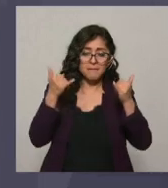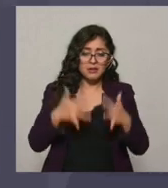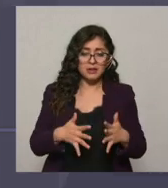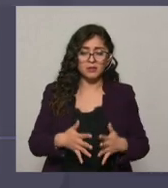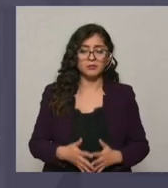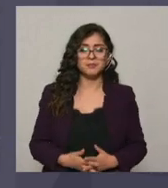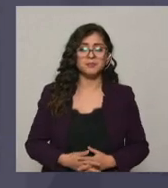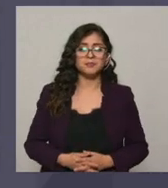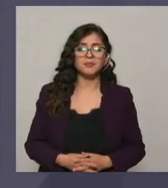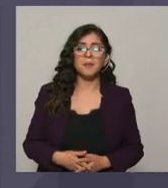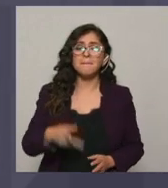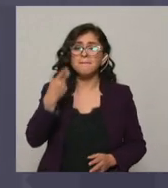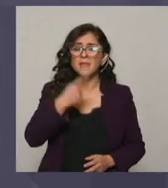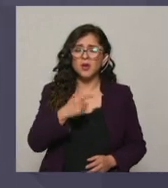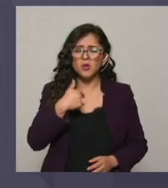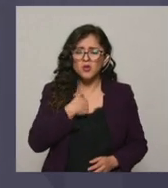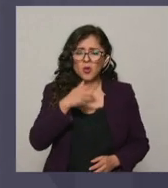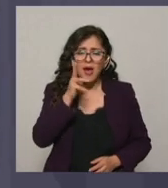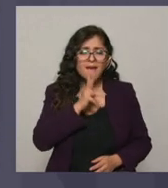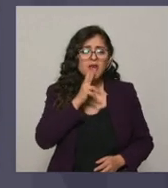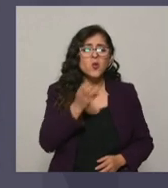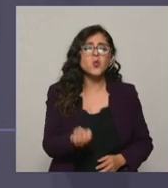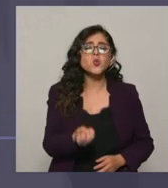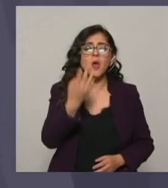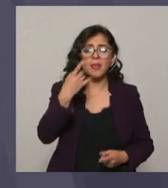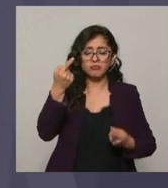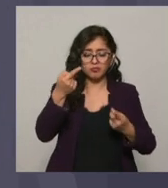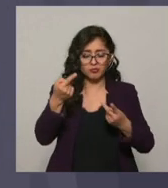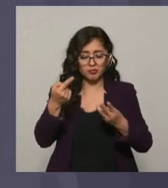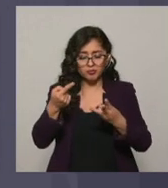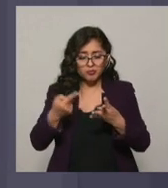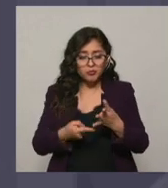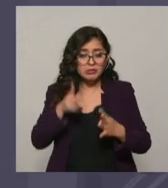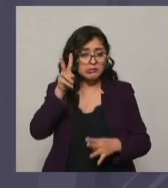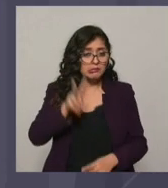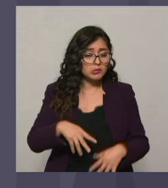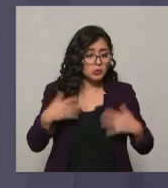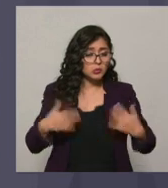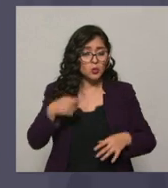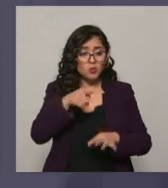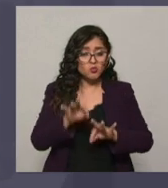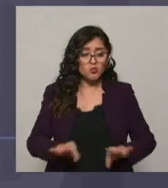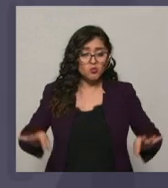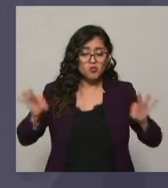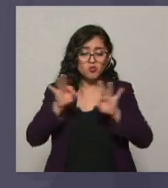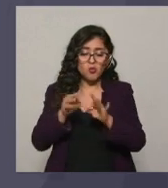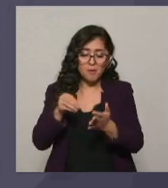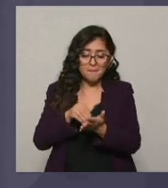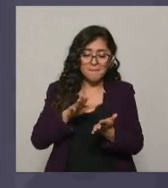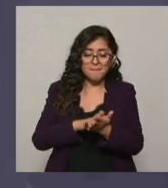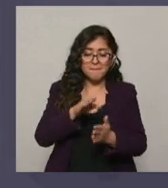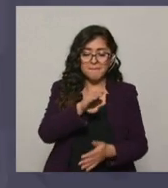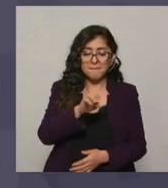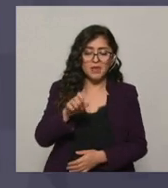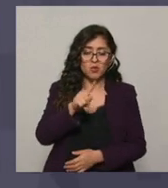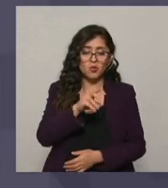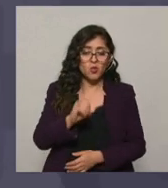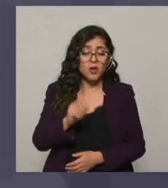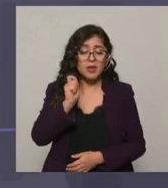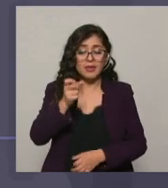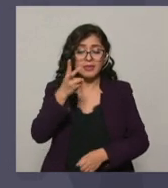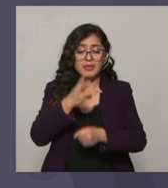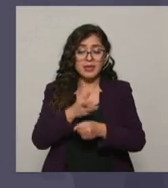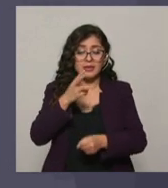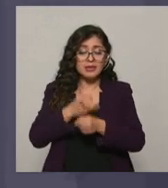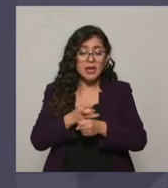contados que yo las conté y por eso me atreví a decir que tú eres una de las creadoras e impulsoras del Me Too, porque el tercer Me Too que